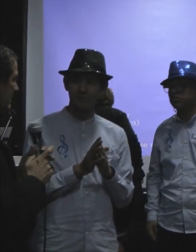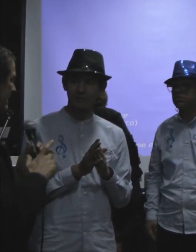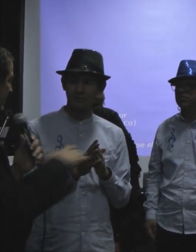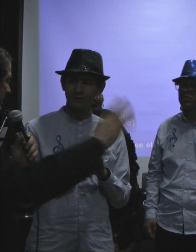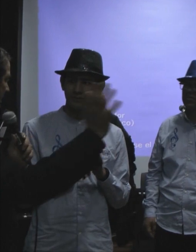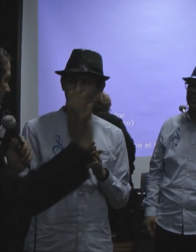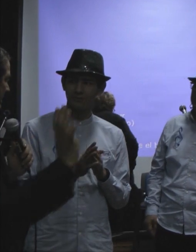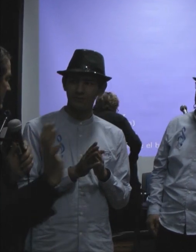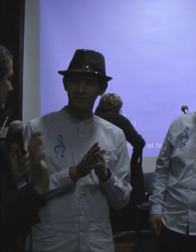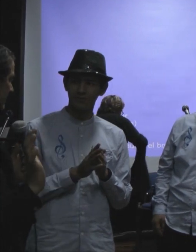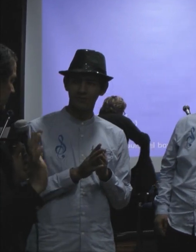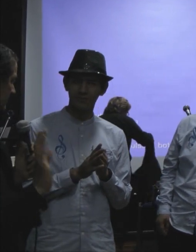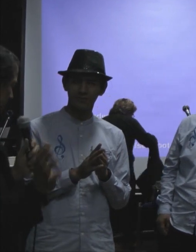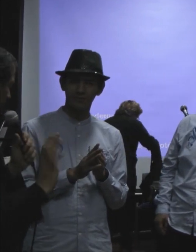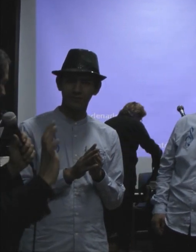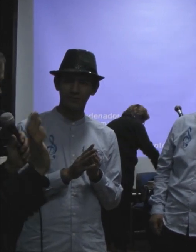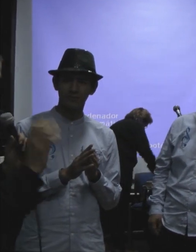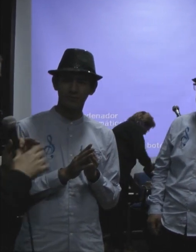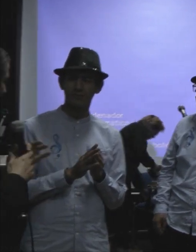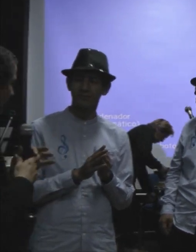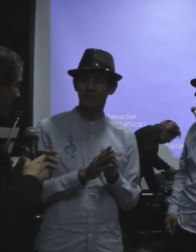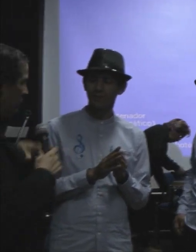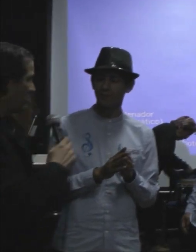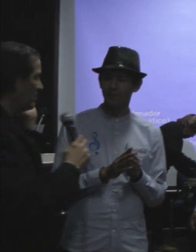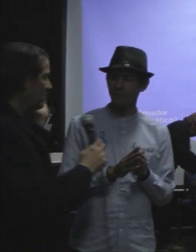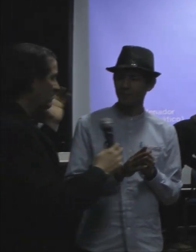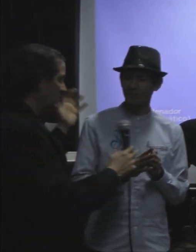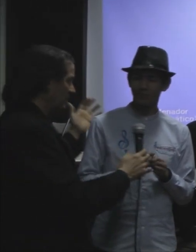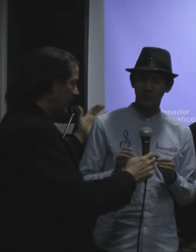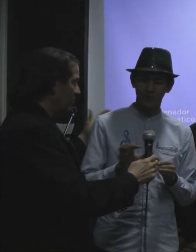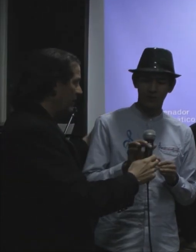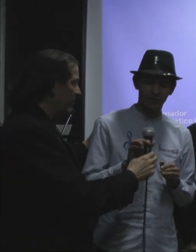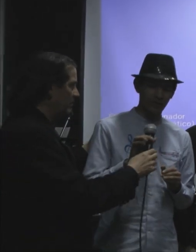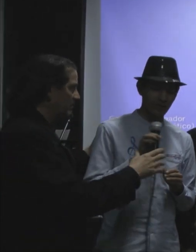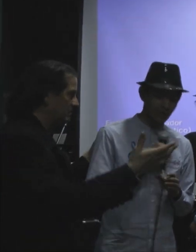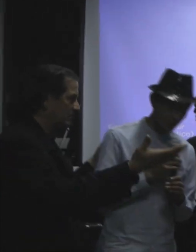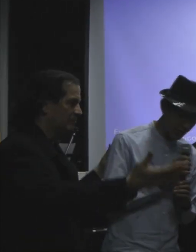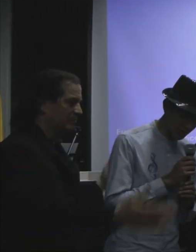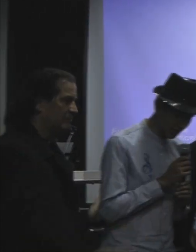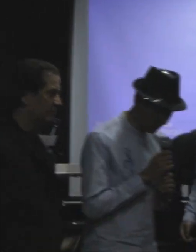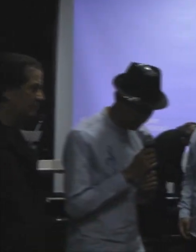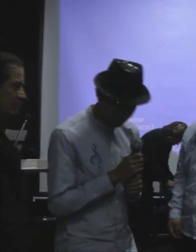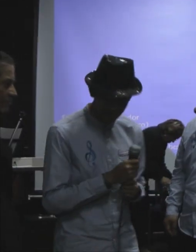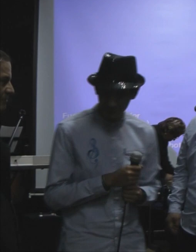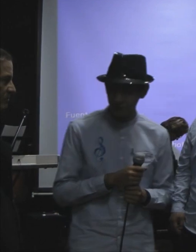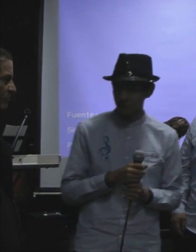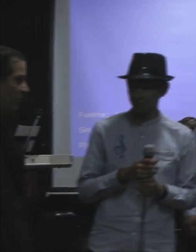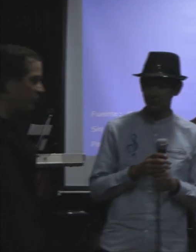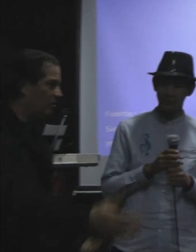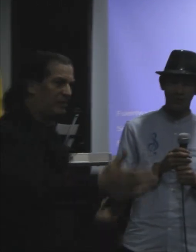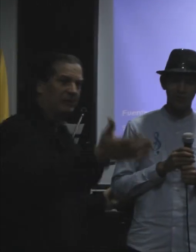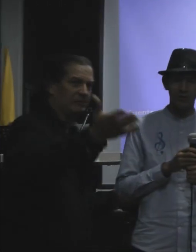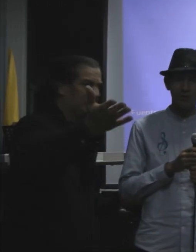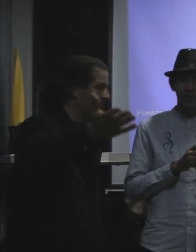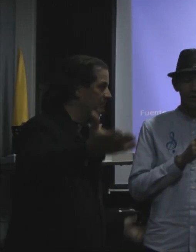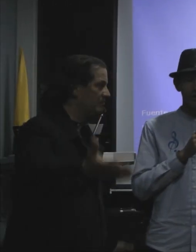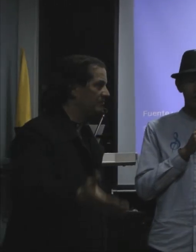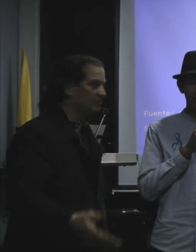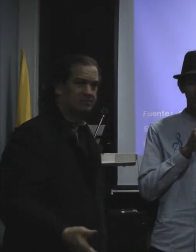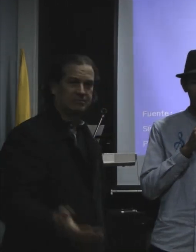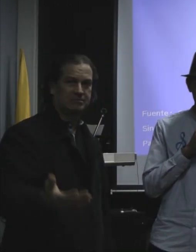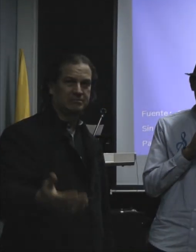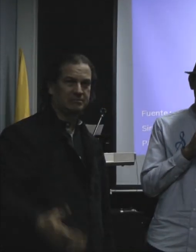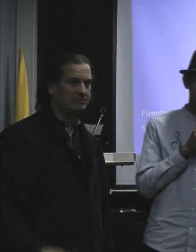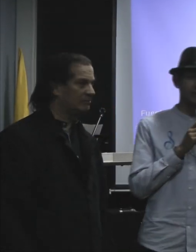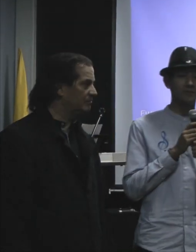de la salsa? ¿Algo, algún beneficio? ¿Le algo le ha dado? Claro. ¿Cómo es su nombre?